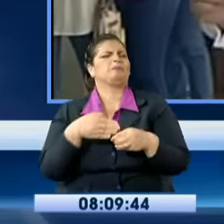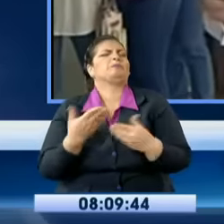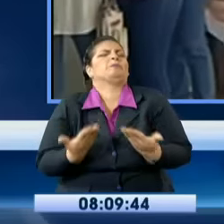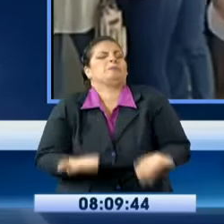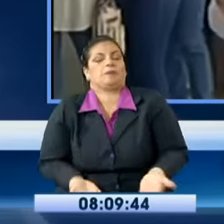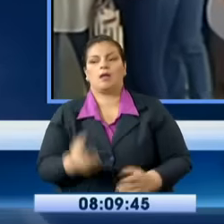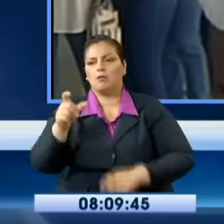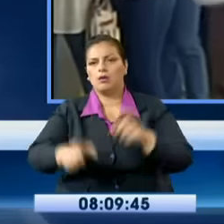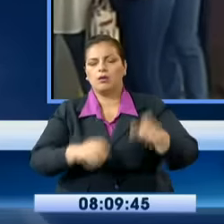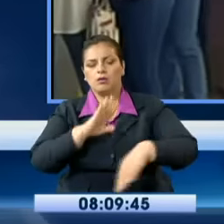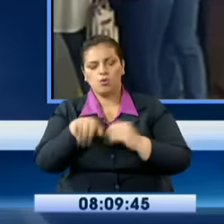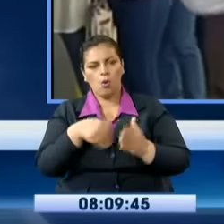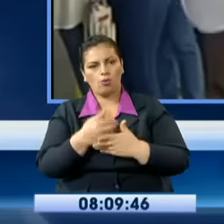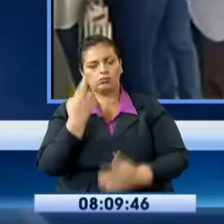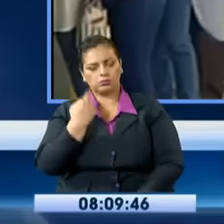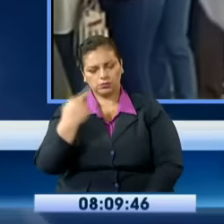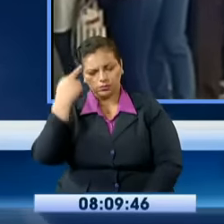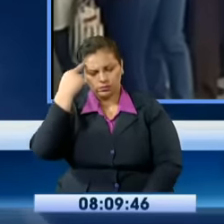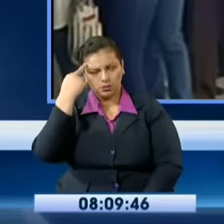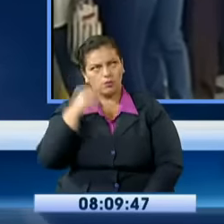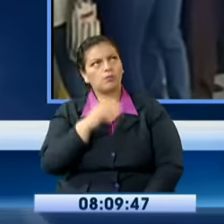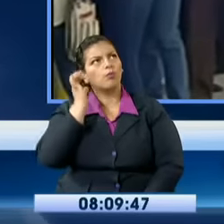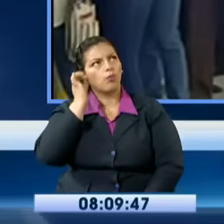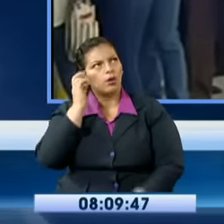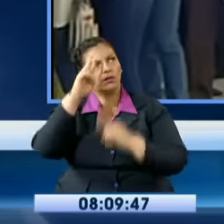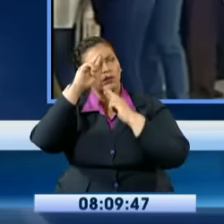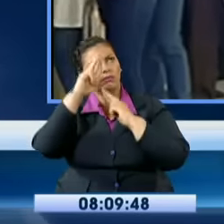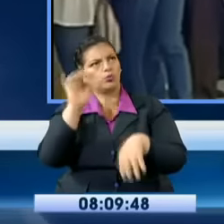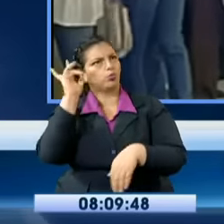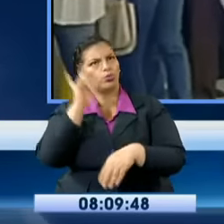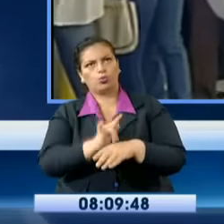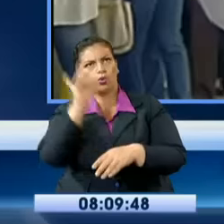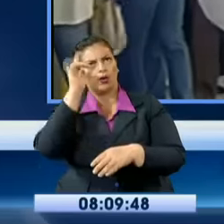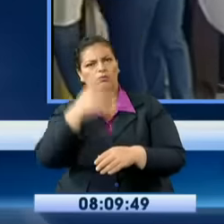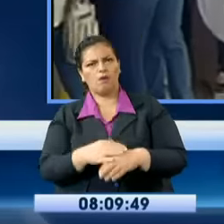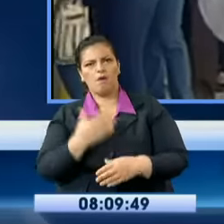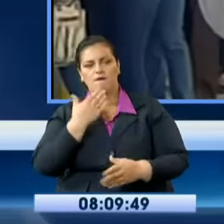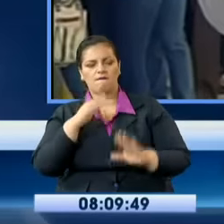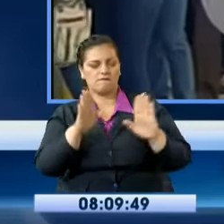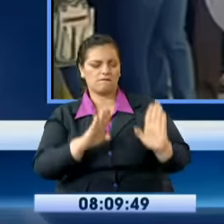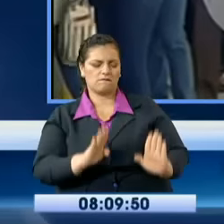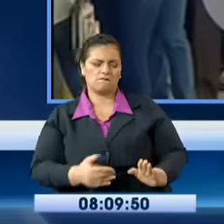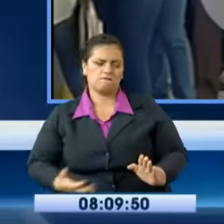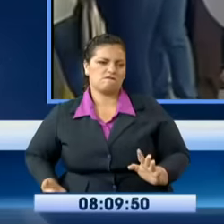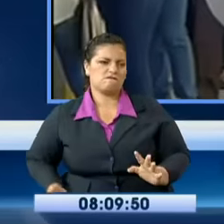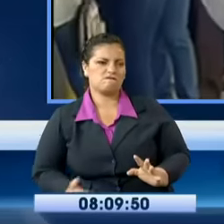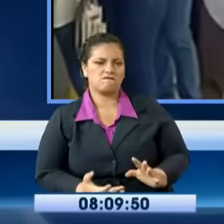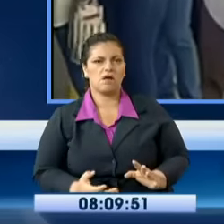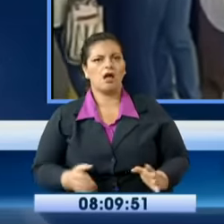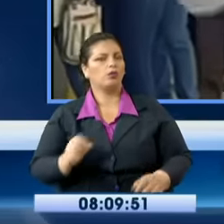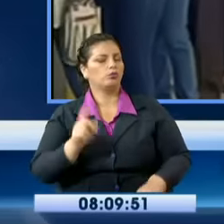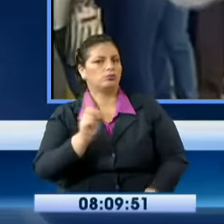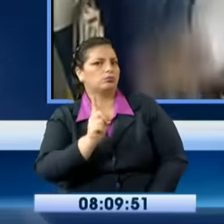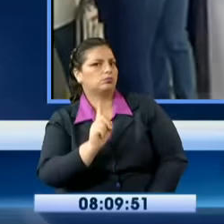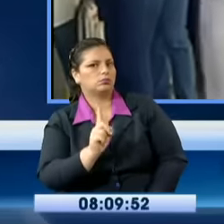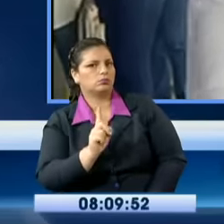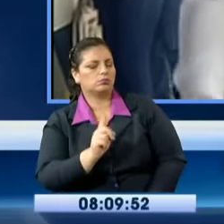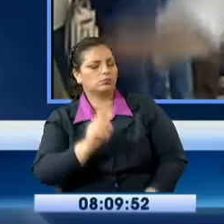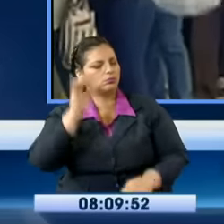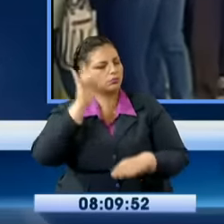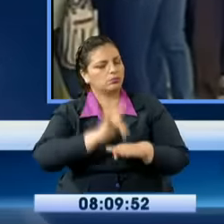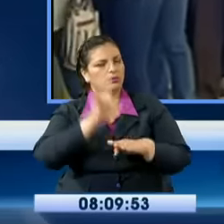permita este tipo de hechos. Pero yo acoto, Hugo y Roselina, de que sí hace falta otro tipo de control.